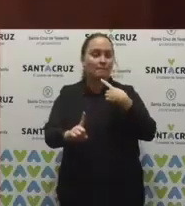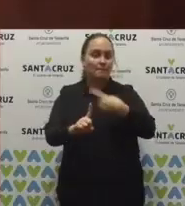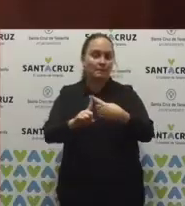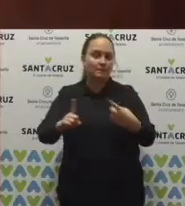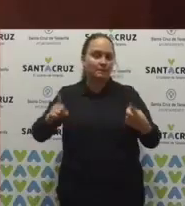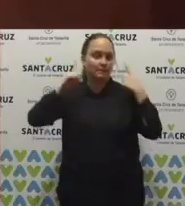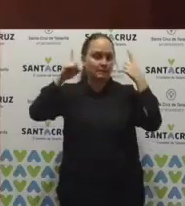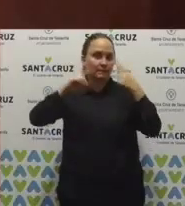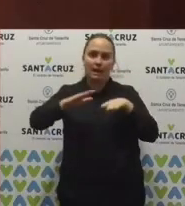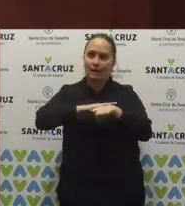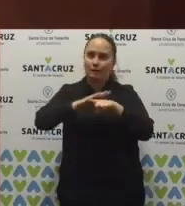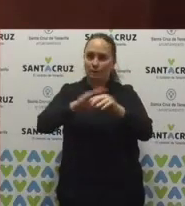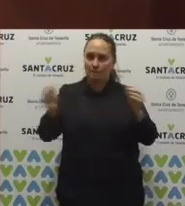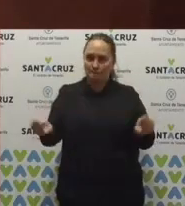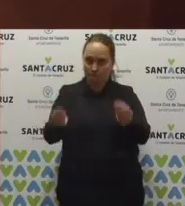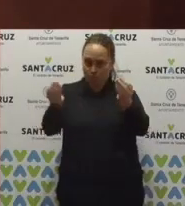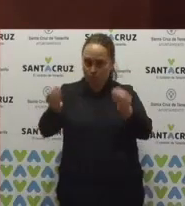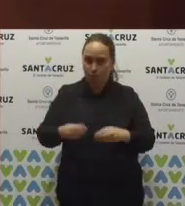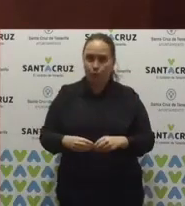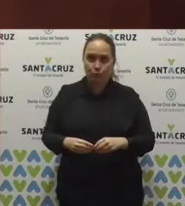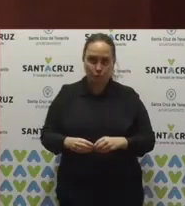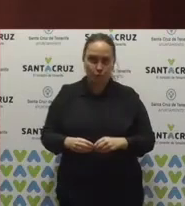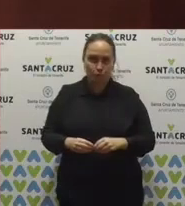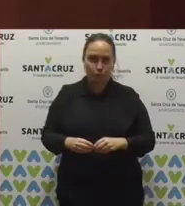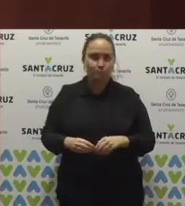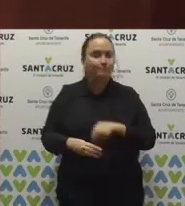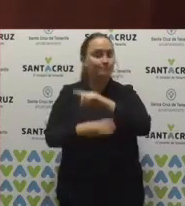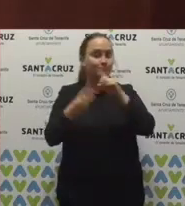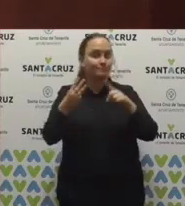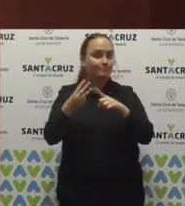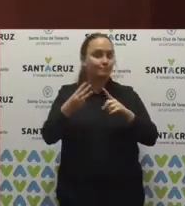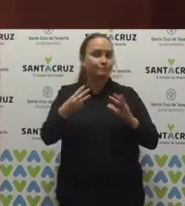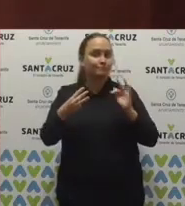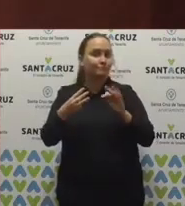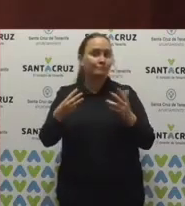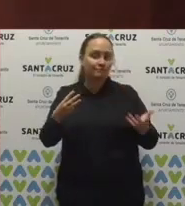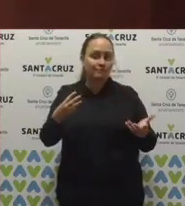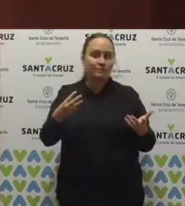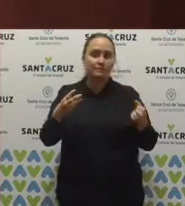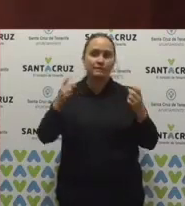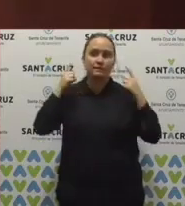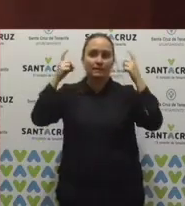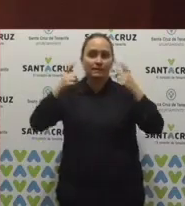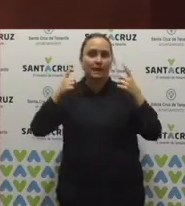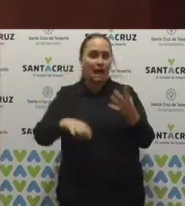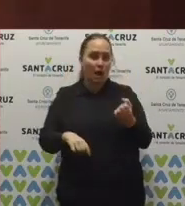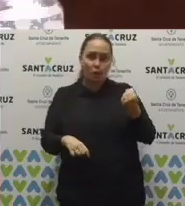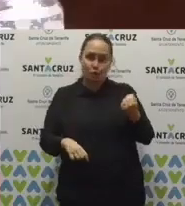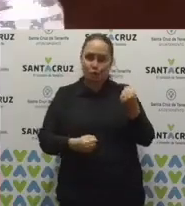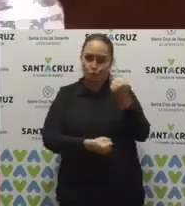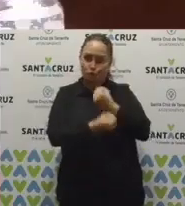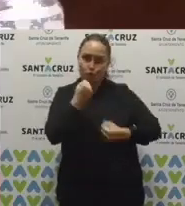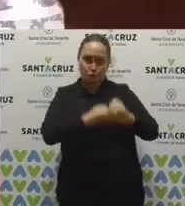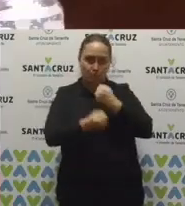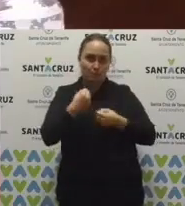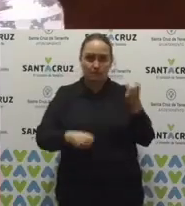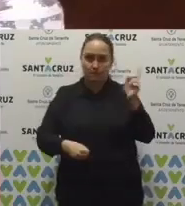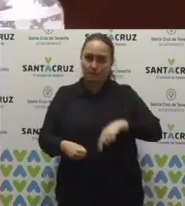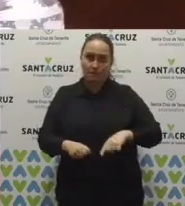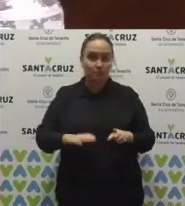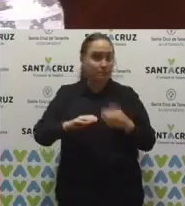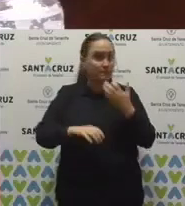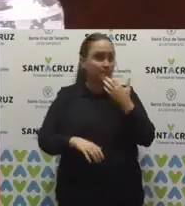la gestión un tercer elemento positivo sería la posibilidad de un ahorro evidentemente en la gestión